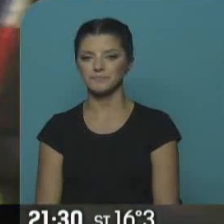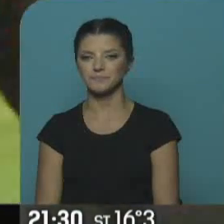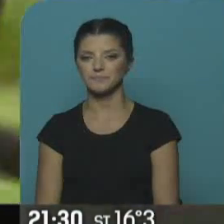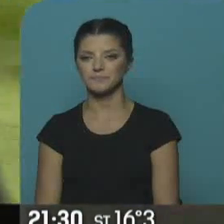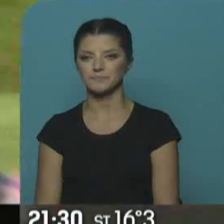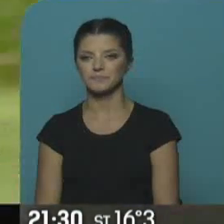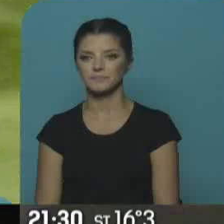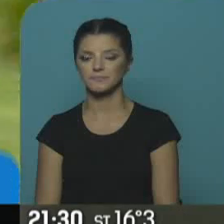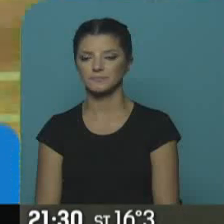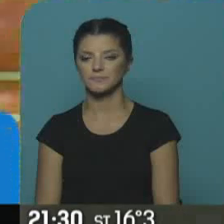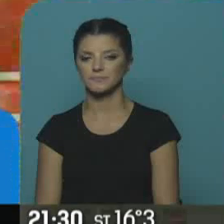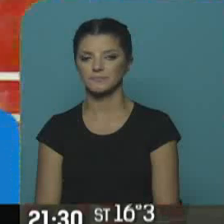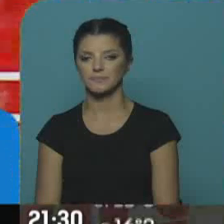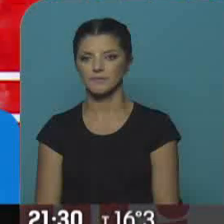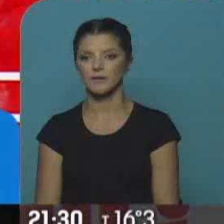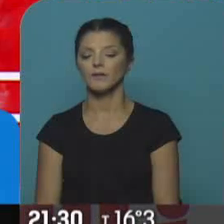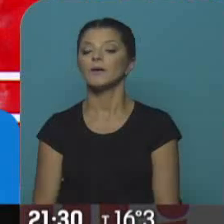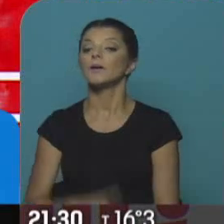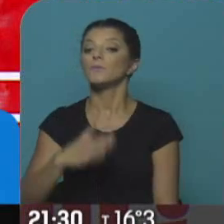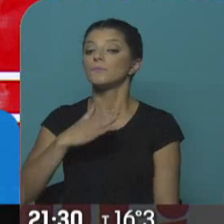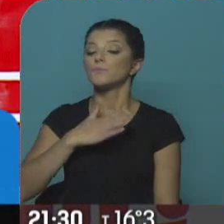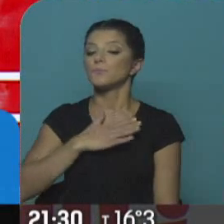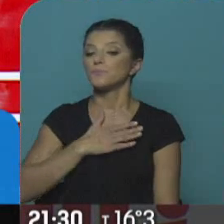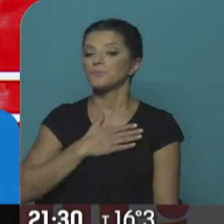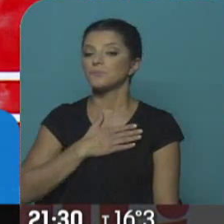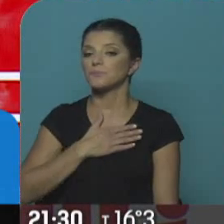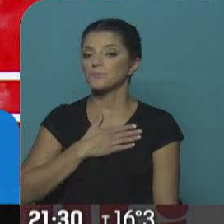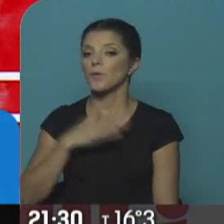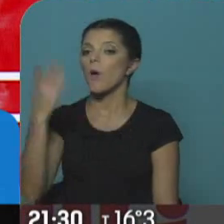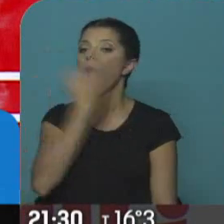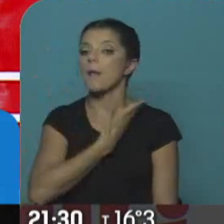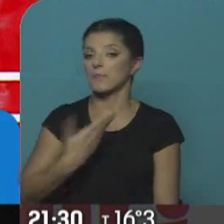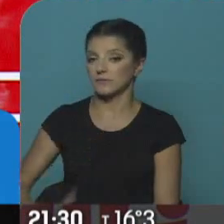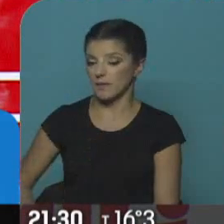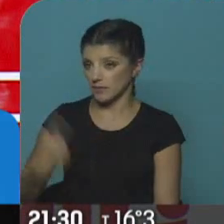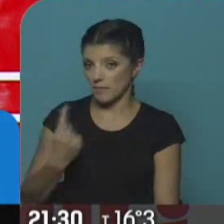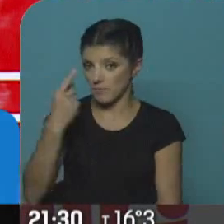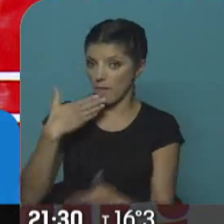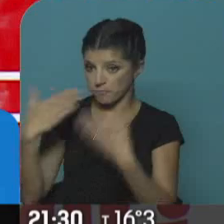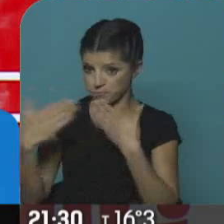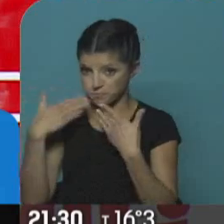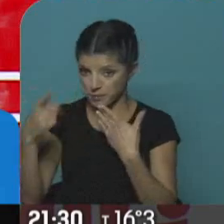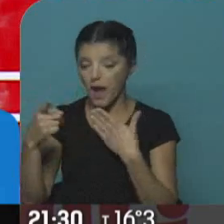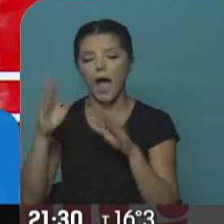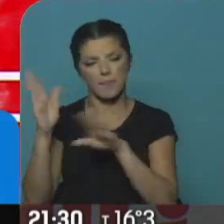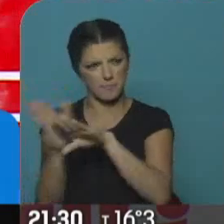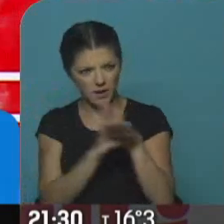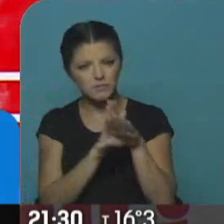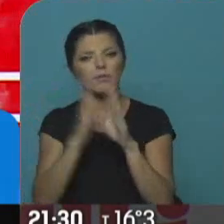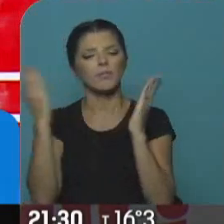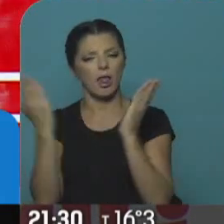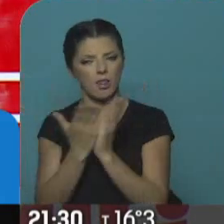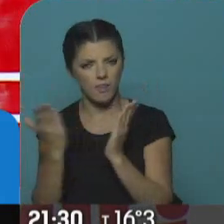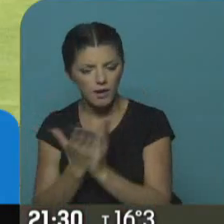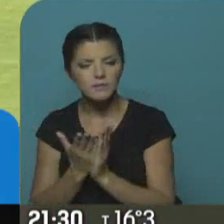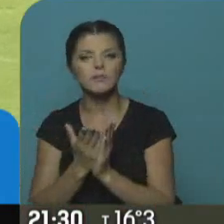desde mi decisión, cuando hablé con el presidente en la primera oportunidad, más allá del análisis, del diagnóstico que hicimos